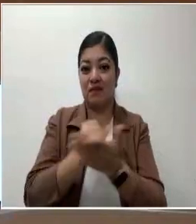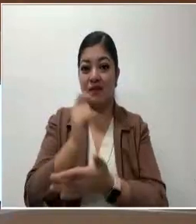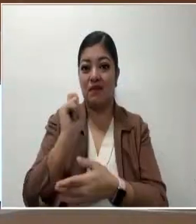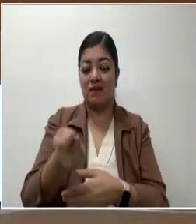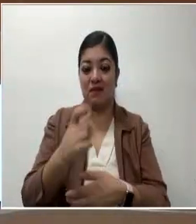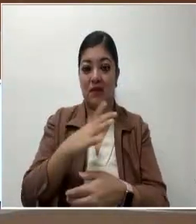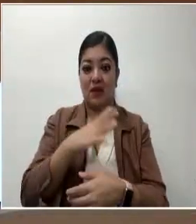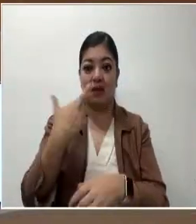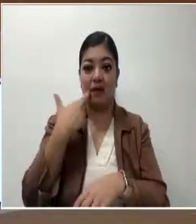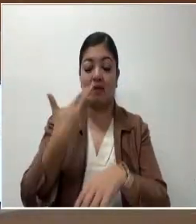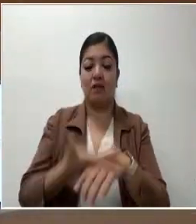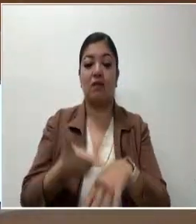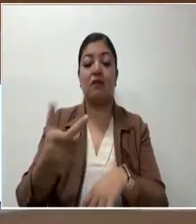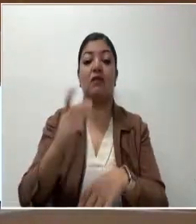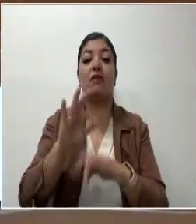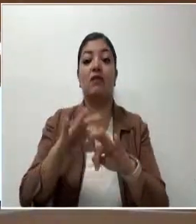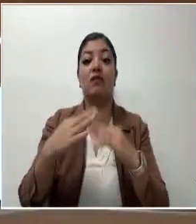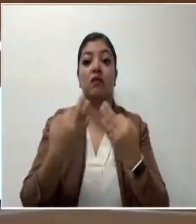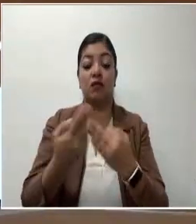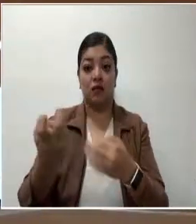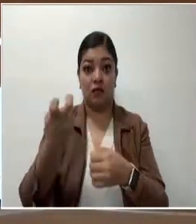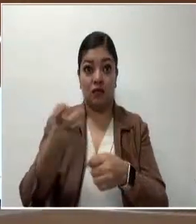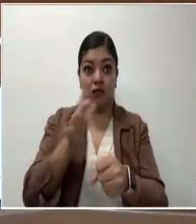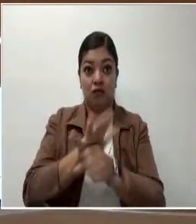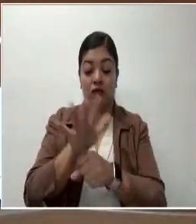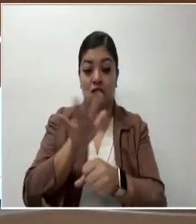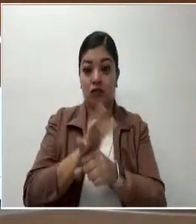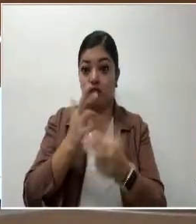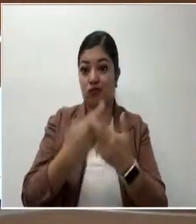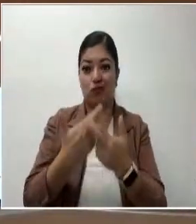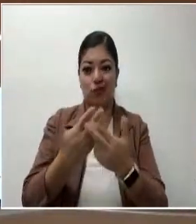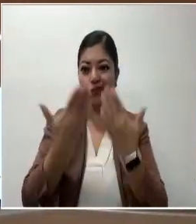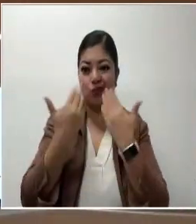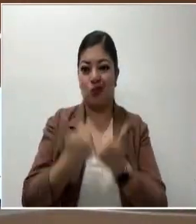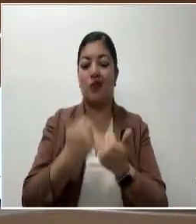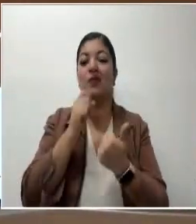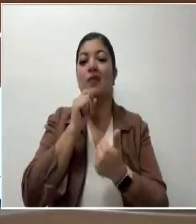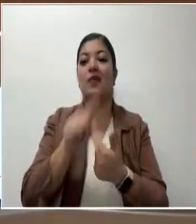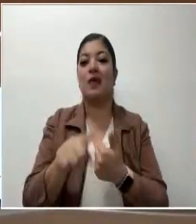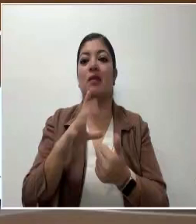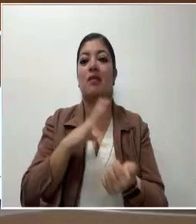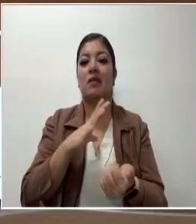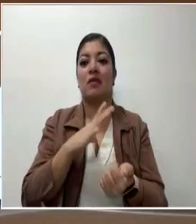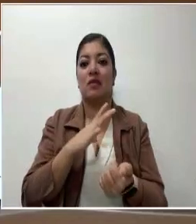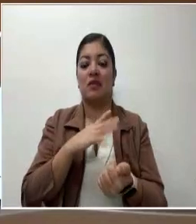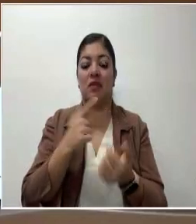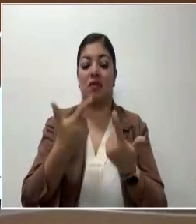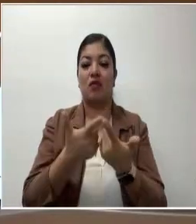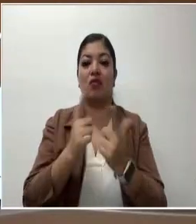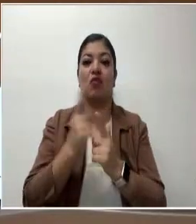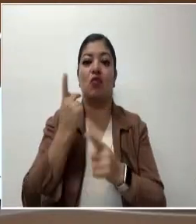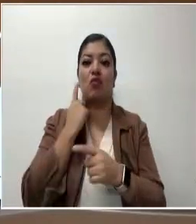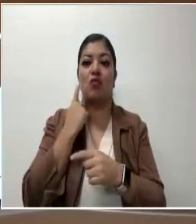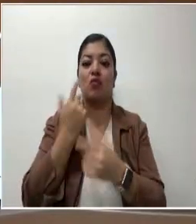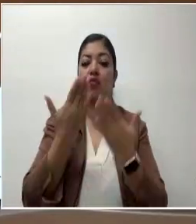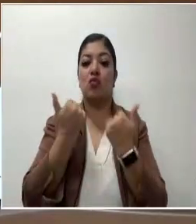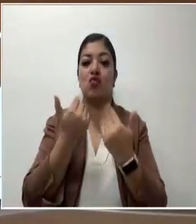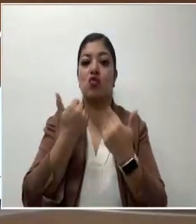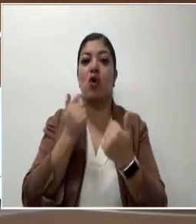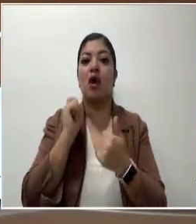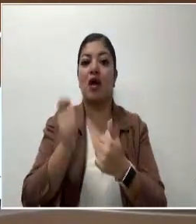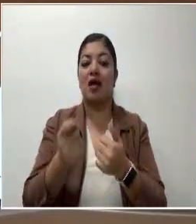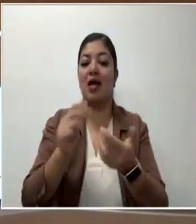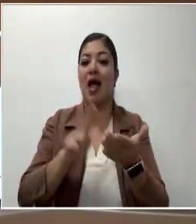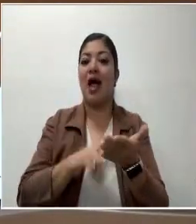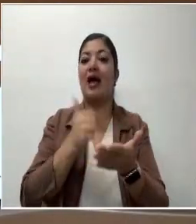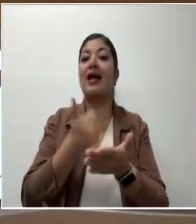tales cuestiones no fueron subsanadas De igual forma porque el partido apelante no acredita haberse ajustado al manual del